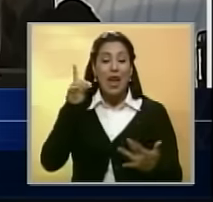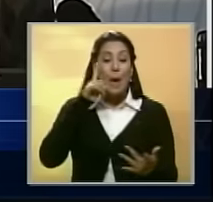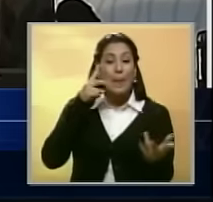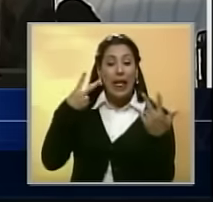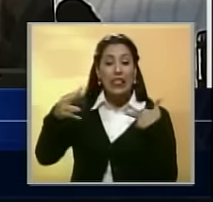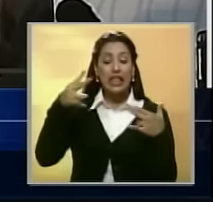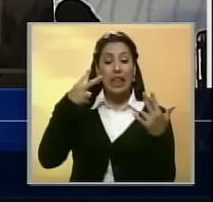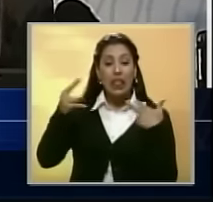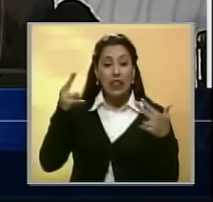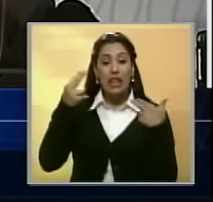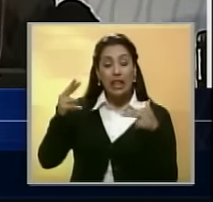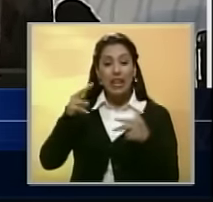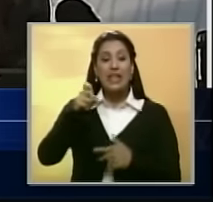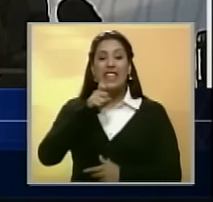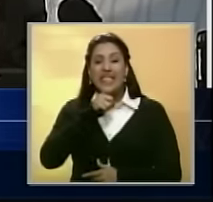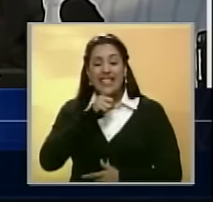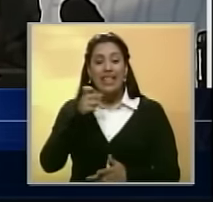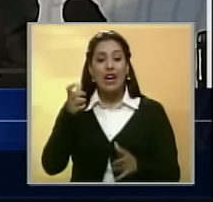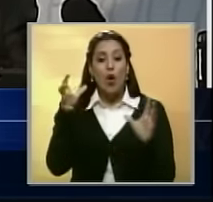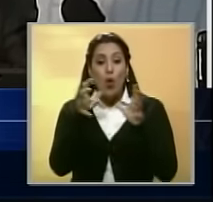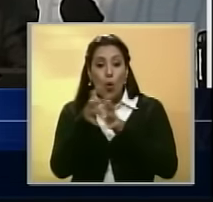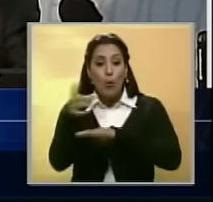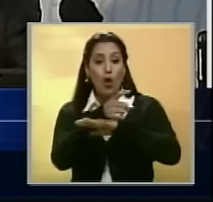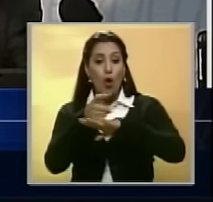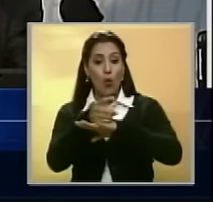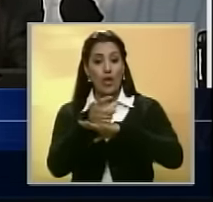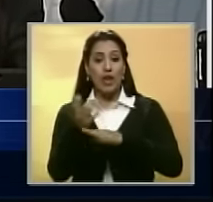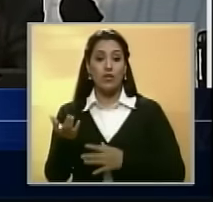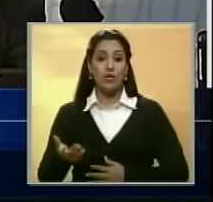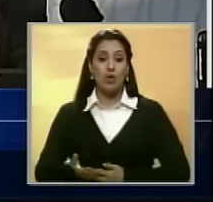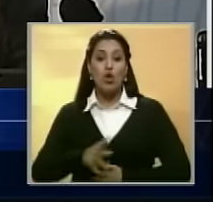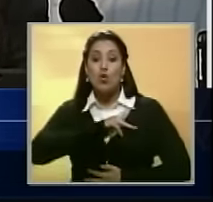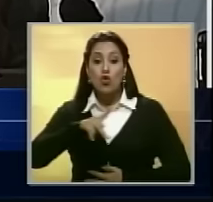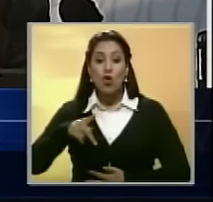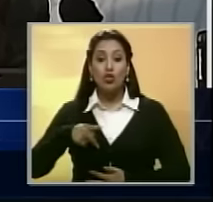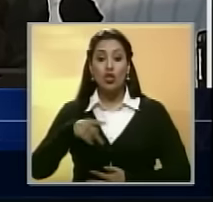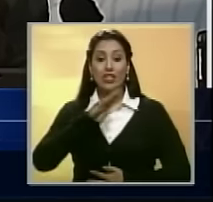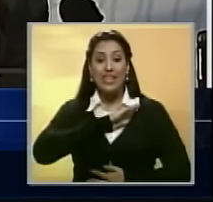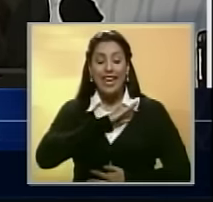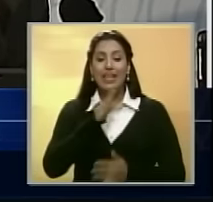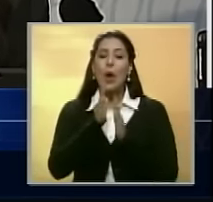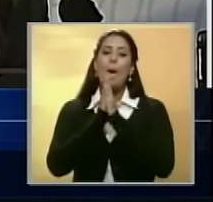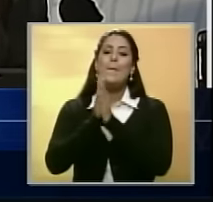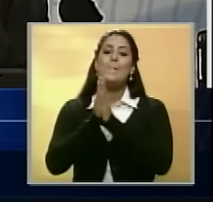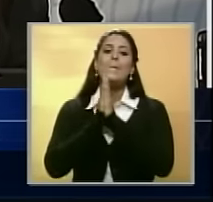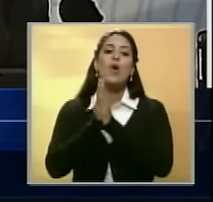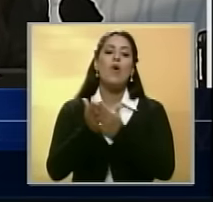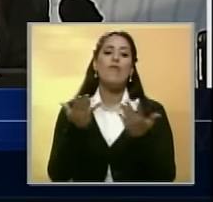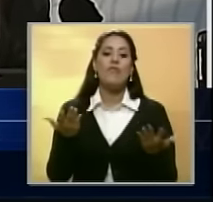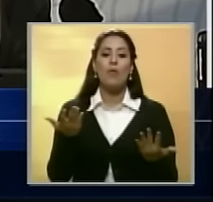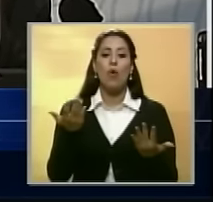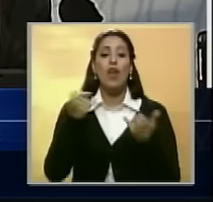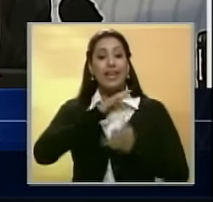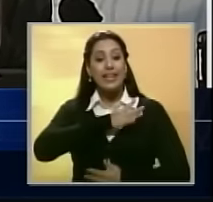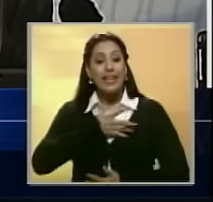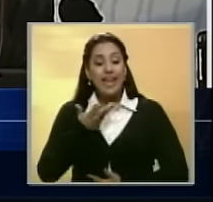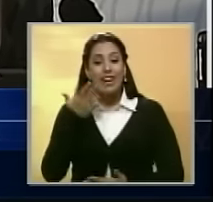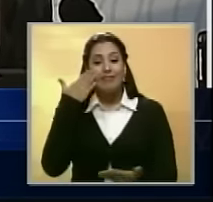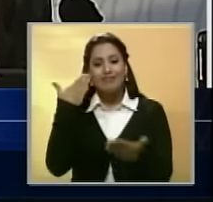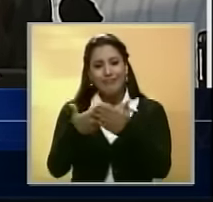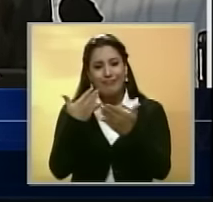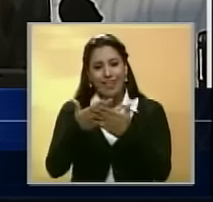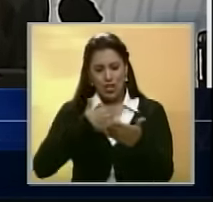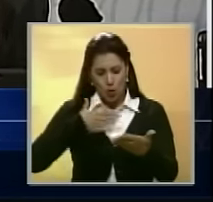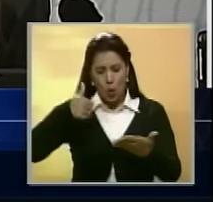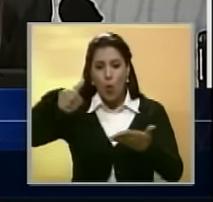mentira de parte del gobierno. Nosotros estamos pidiendo que queremos validar